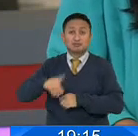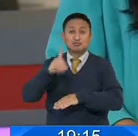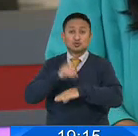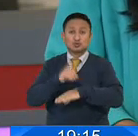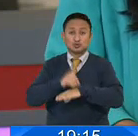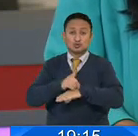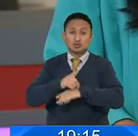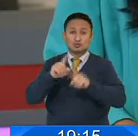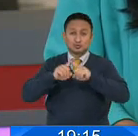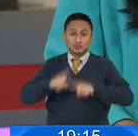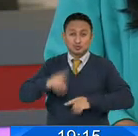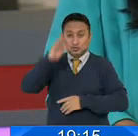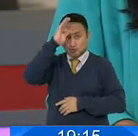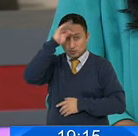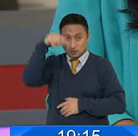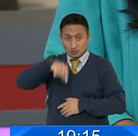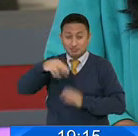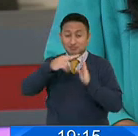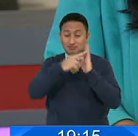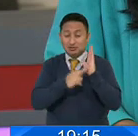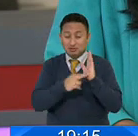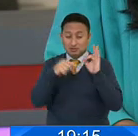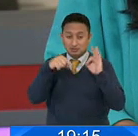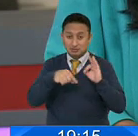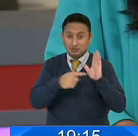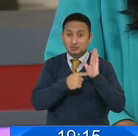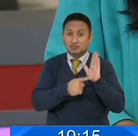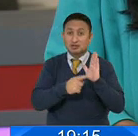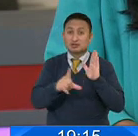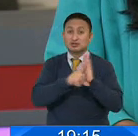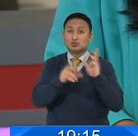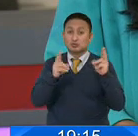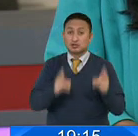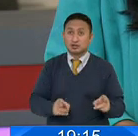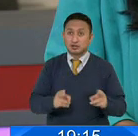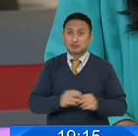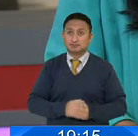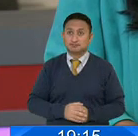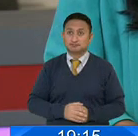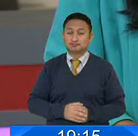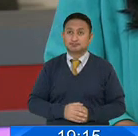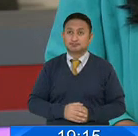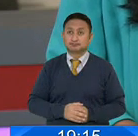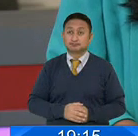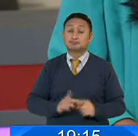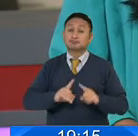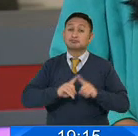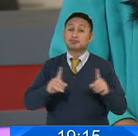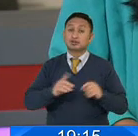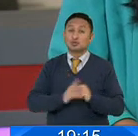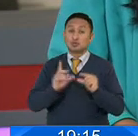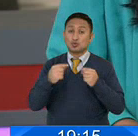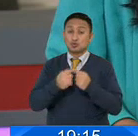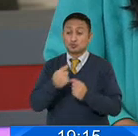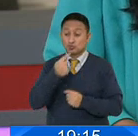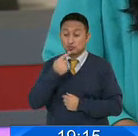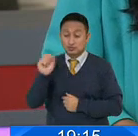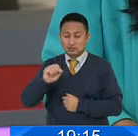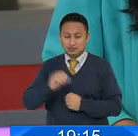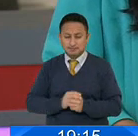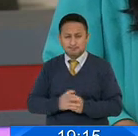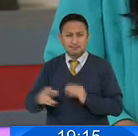salud que cumplan con los requisitos establecidos en la ley humanitaria y su reglamento. Sin embargo, el gremio insiste en que la medida